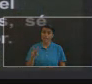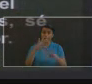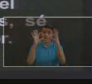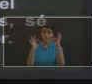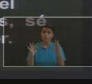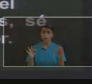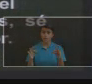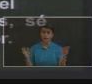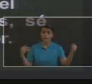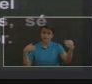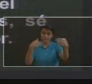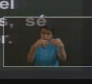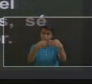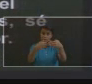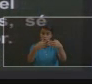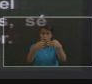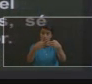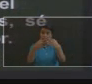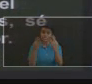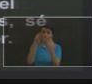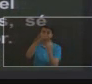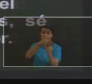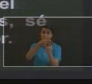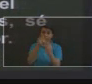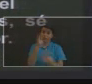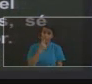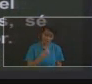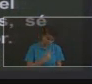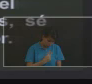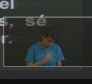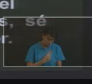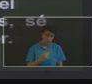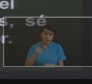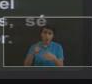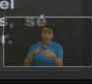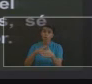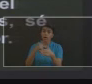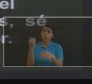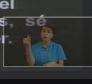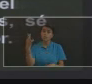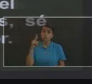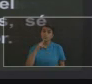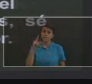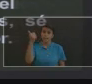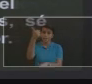de acercarnos es a través de la humillación. ¿Cuántos dicen amén?